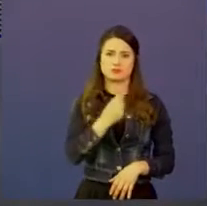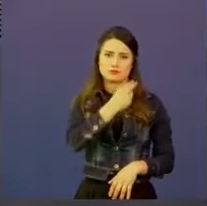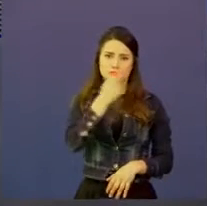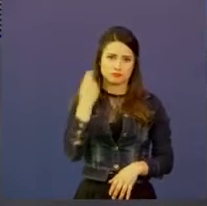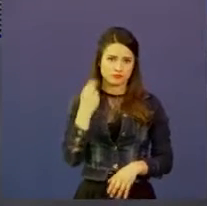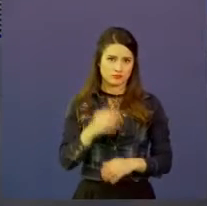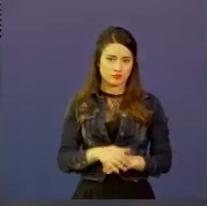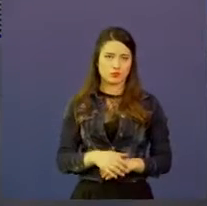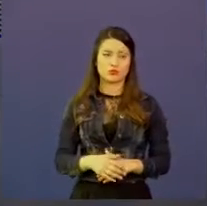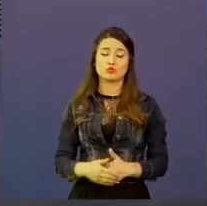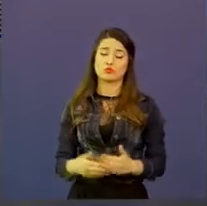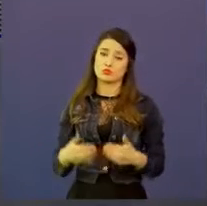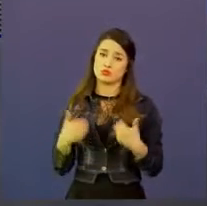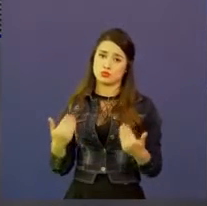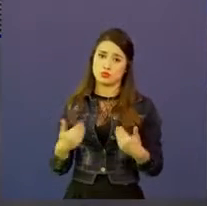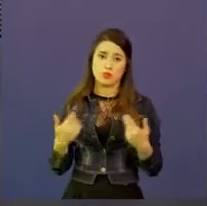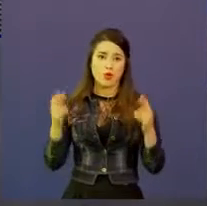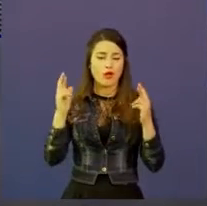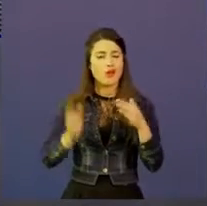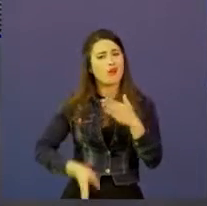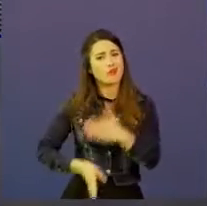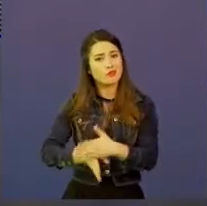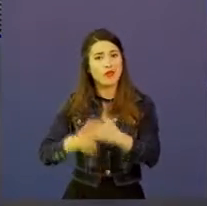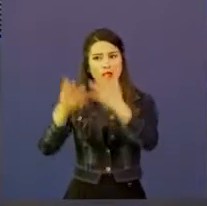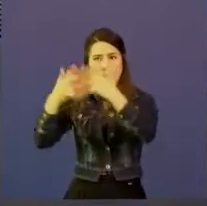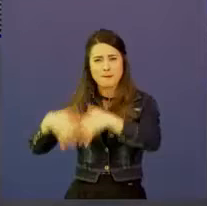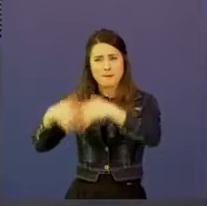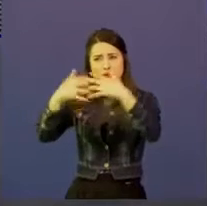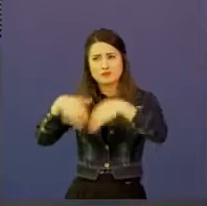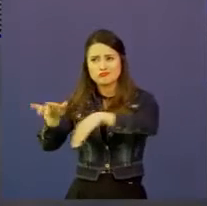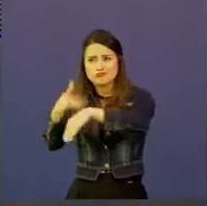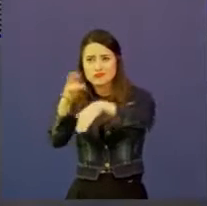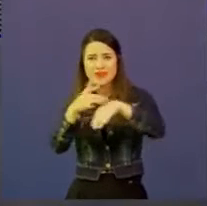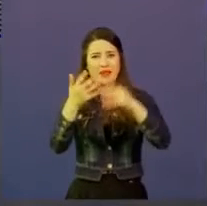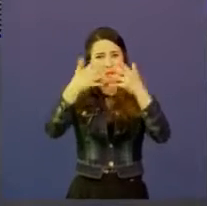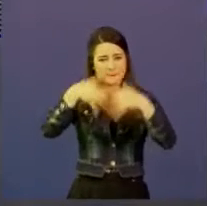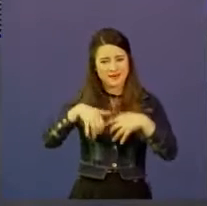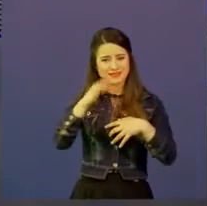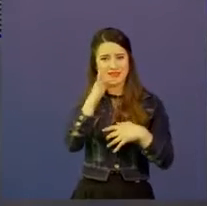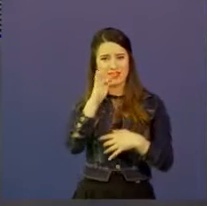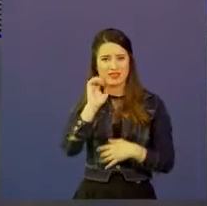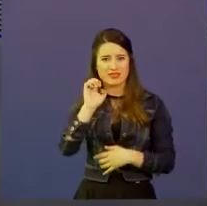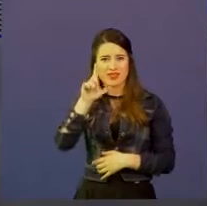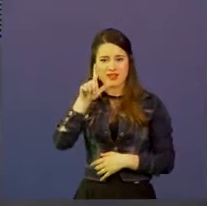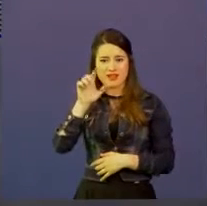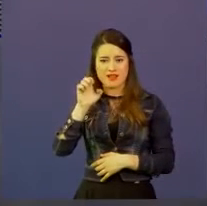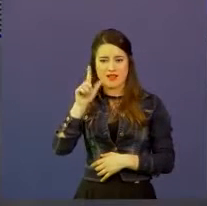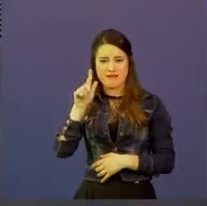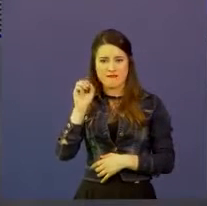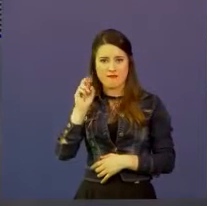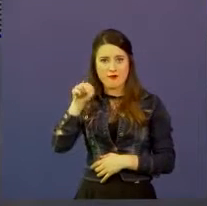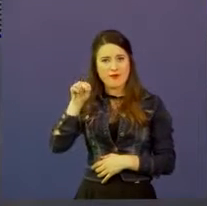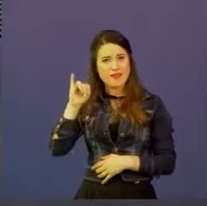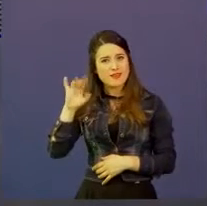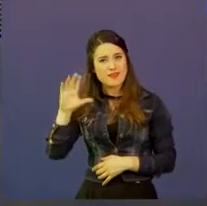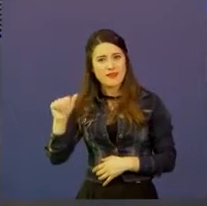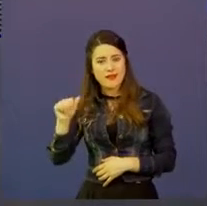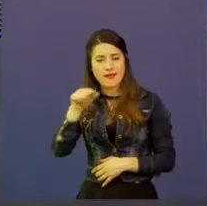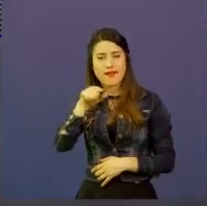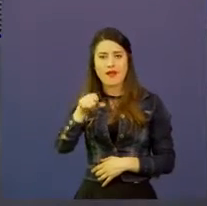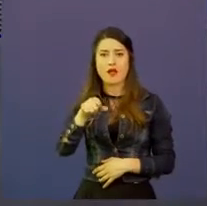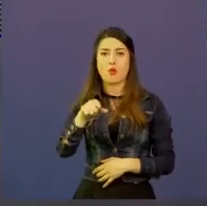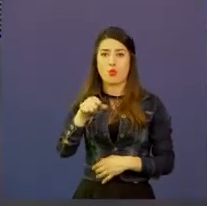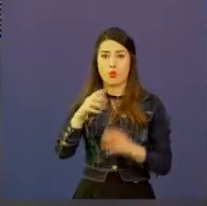y es muy importante seguir incentivando que empresas como Telefónica nos acompañen en procesos tan importantes y de tanto impacto